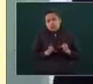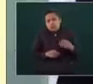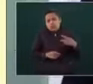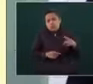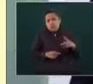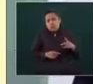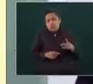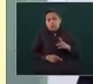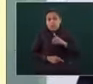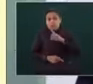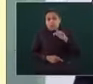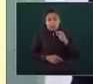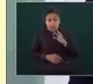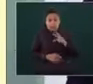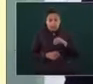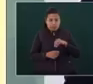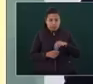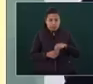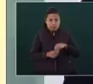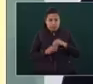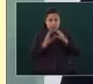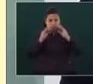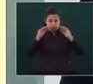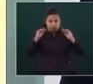Y hay un silencio.